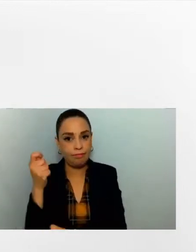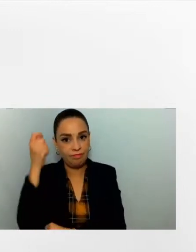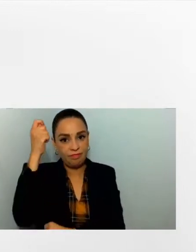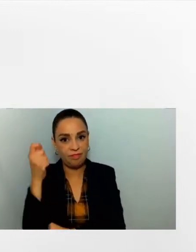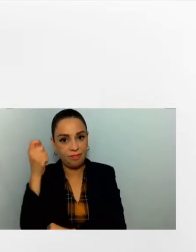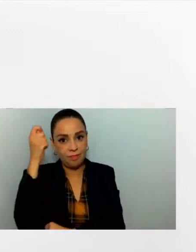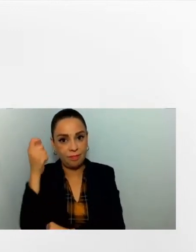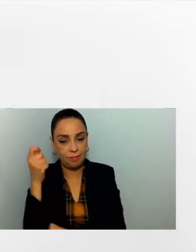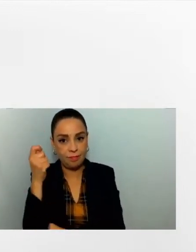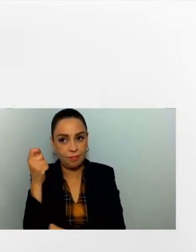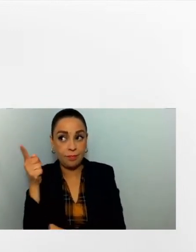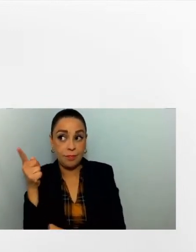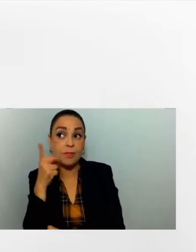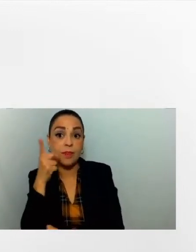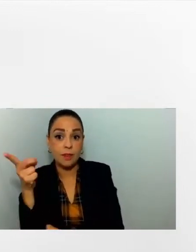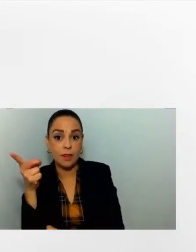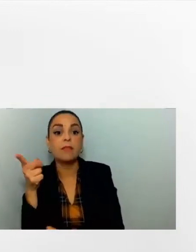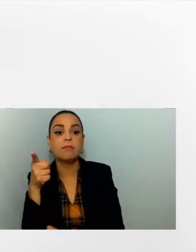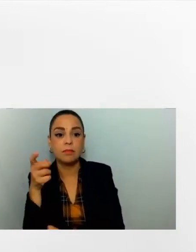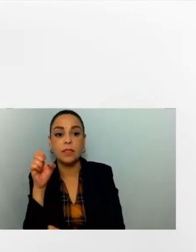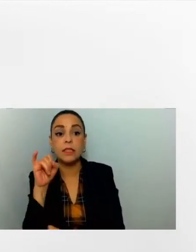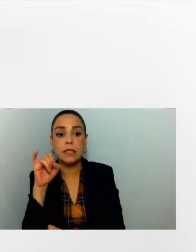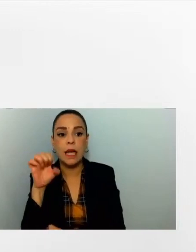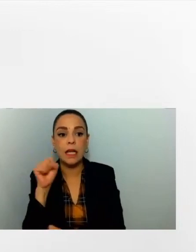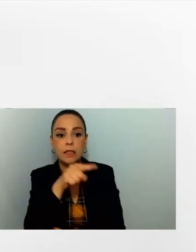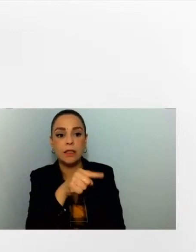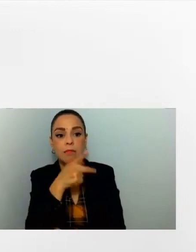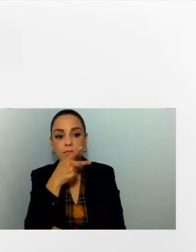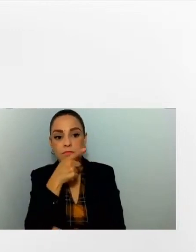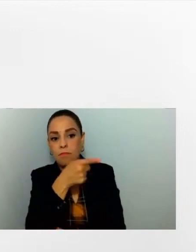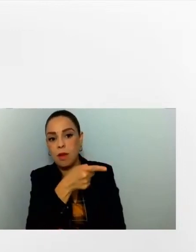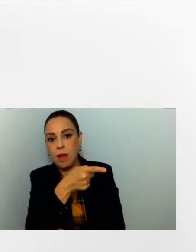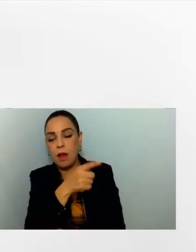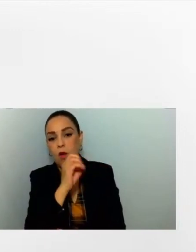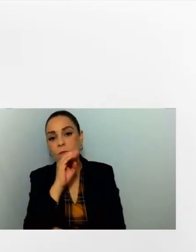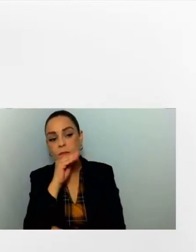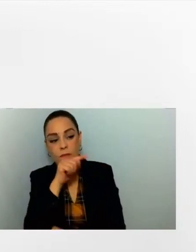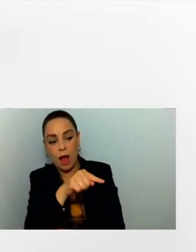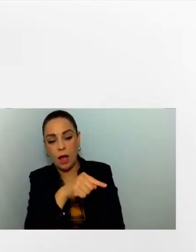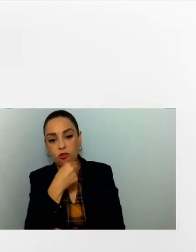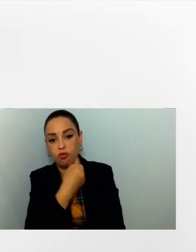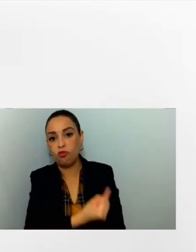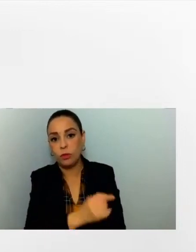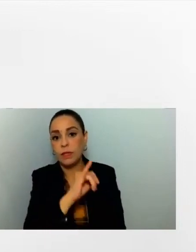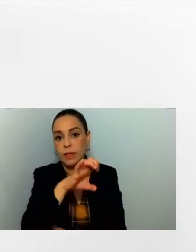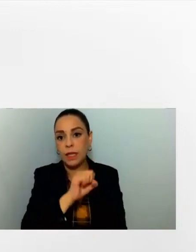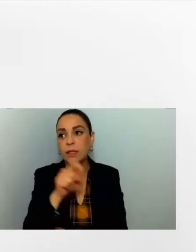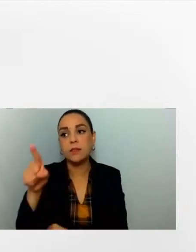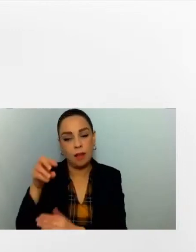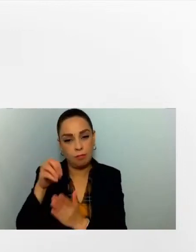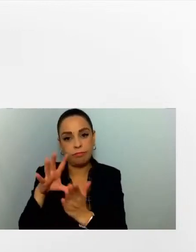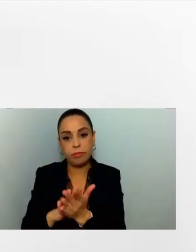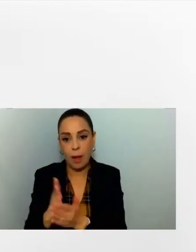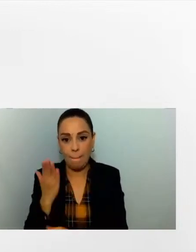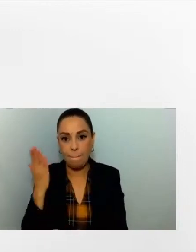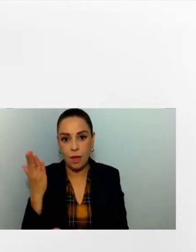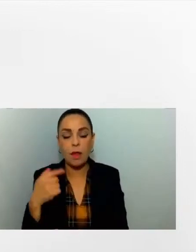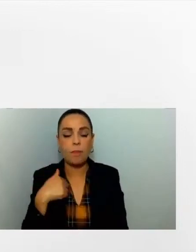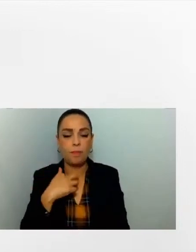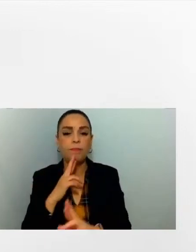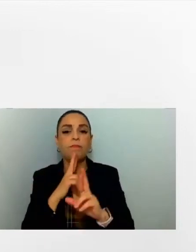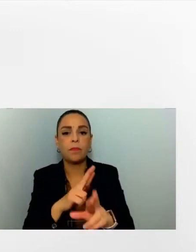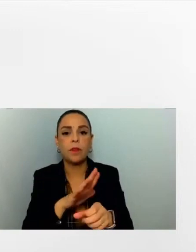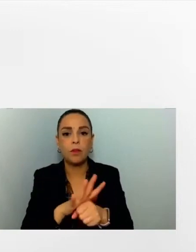se presume es el padre del niño, niña, adolescente. Entonces, la respuesta a la pregunta